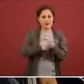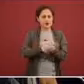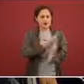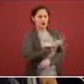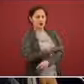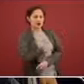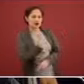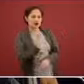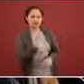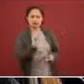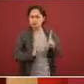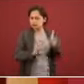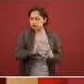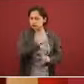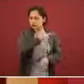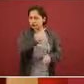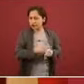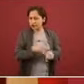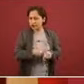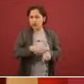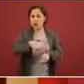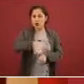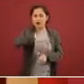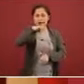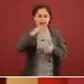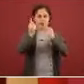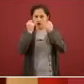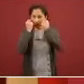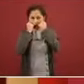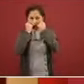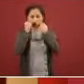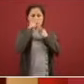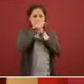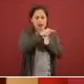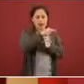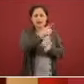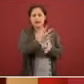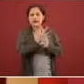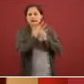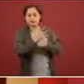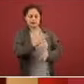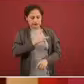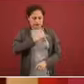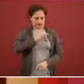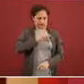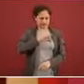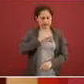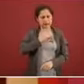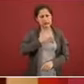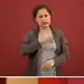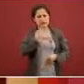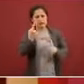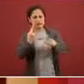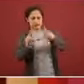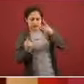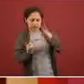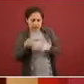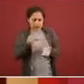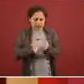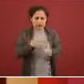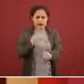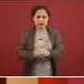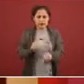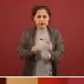sospechoso es persona de cualquier edad que presenta los síntomas característicos de COVID y desde hace más de